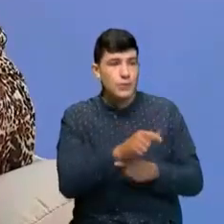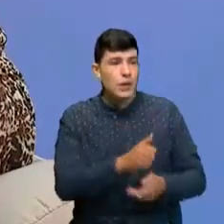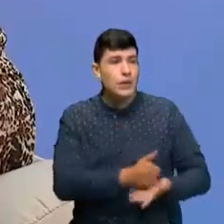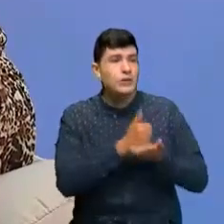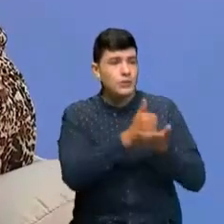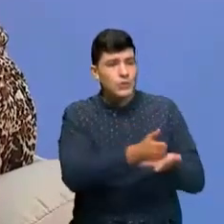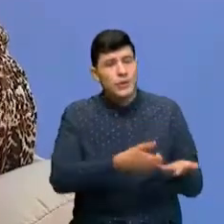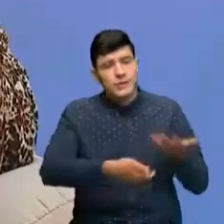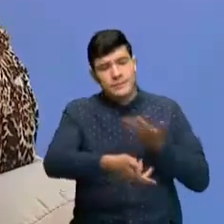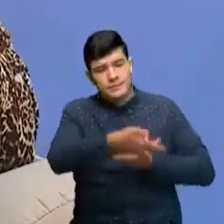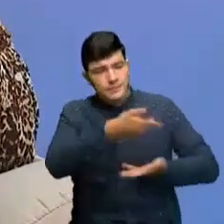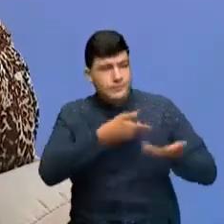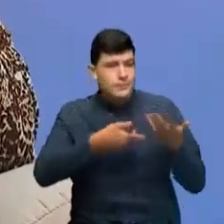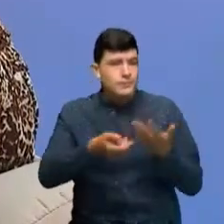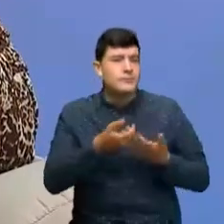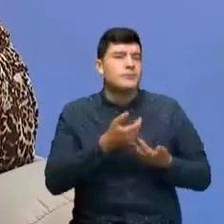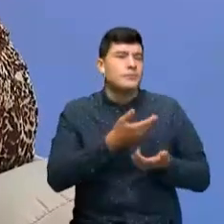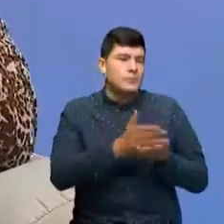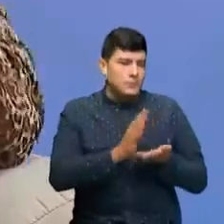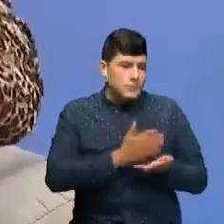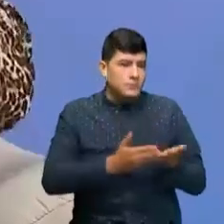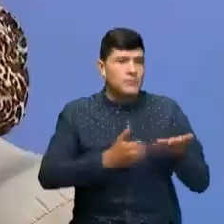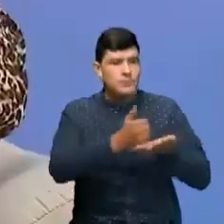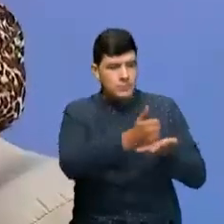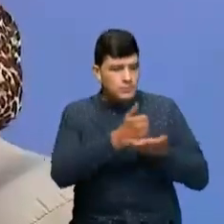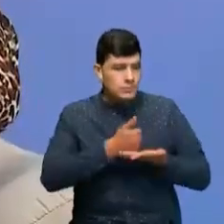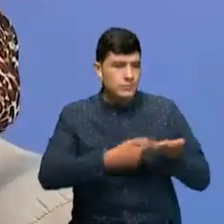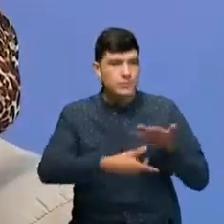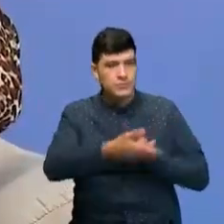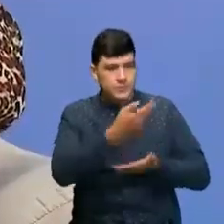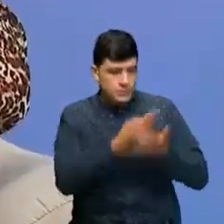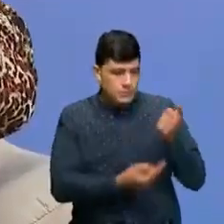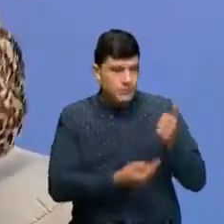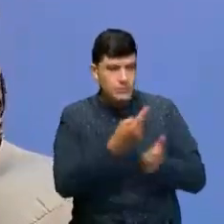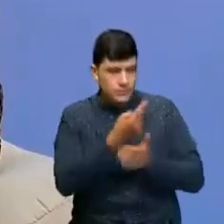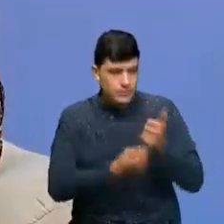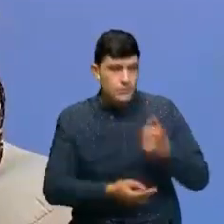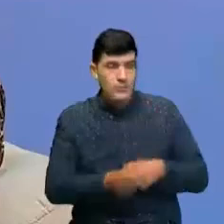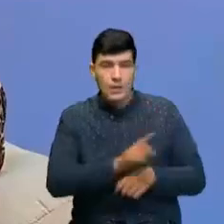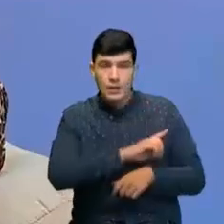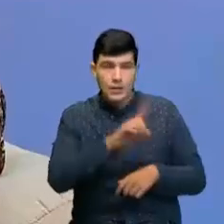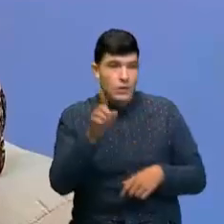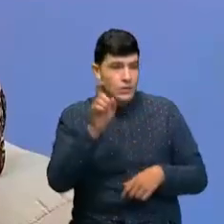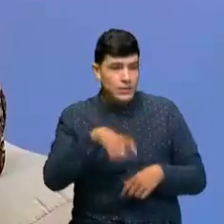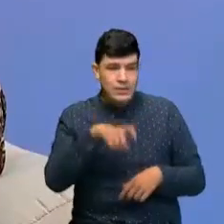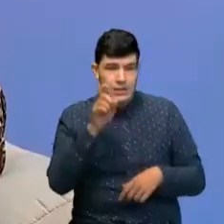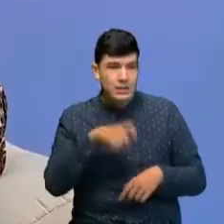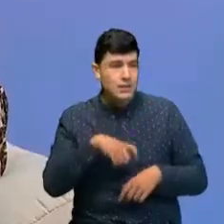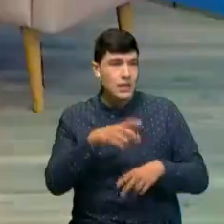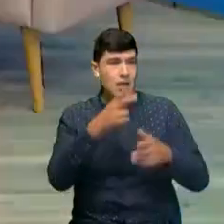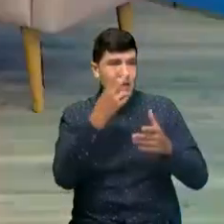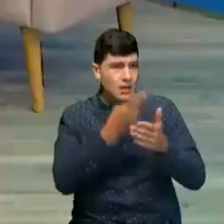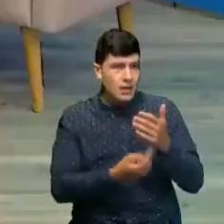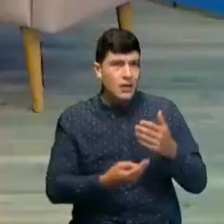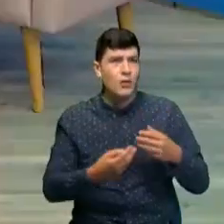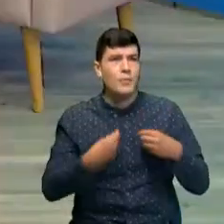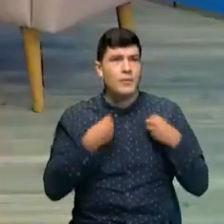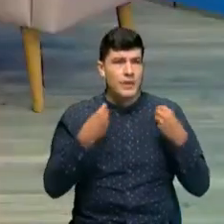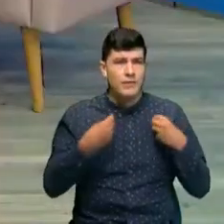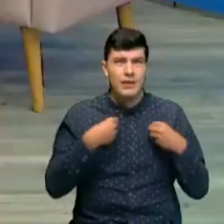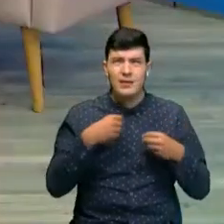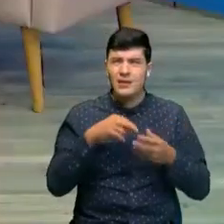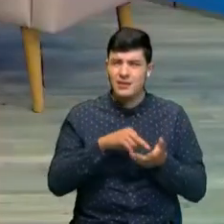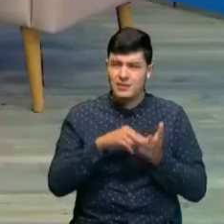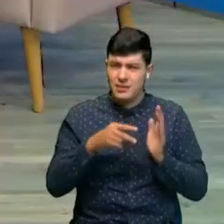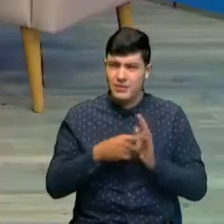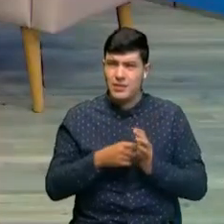ayuda mutua, que se hayan estado ayudando la pareja mutuamente. No se requiere cohabitar, recordemos qué es